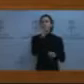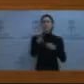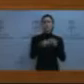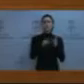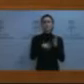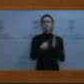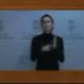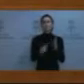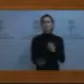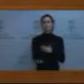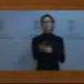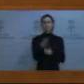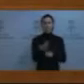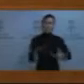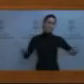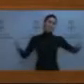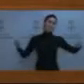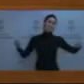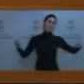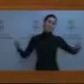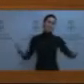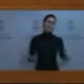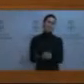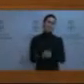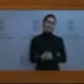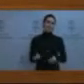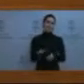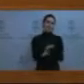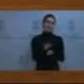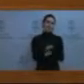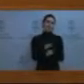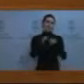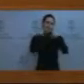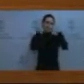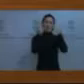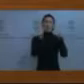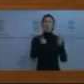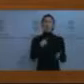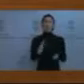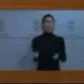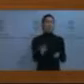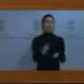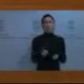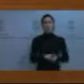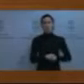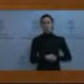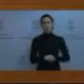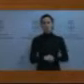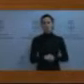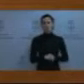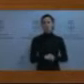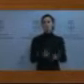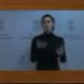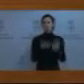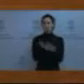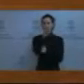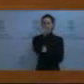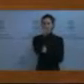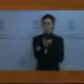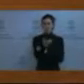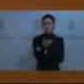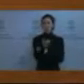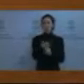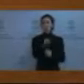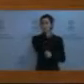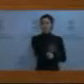totalidad. Hombre, no me hagan ustedes reír. No me hagan ustedes reír porque esto son cosas serias.